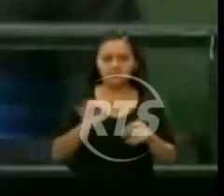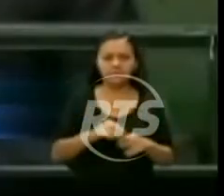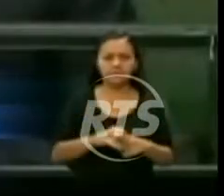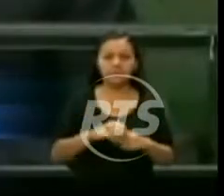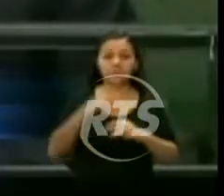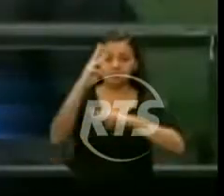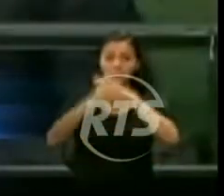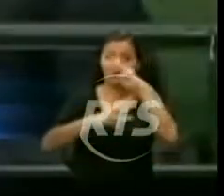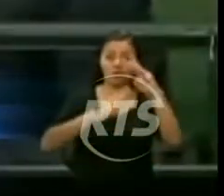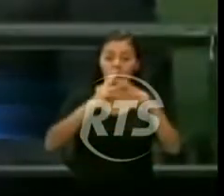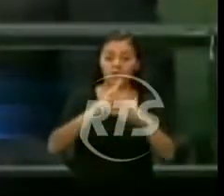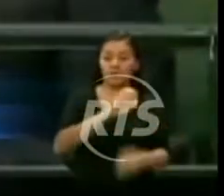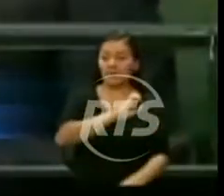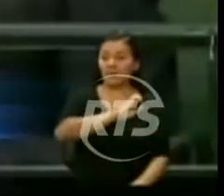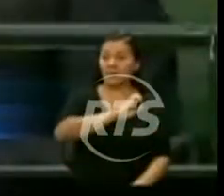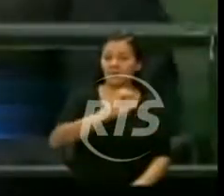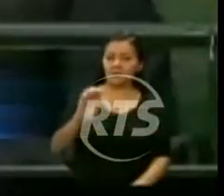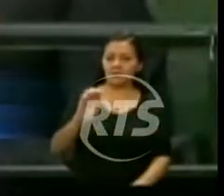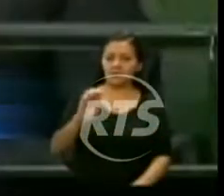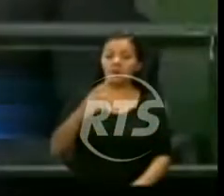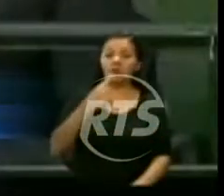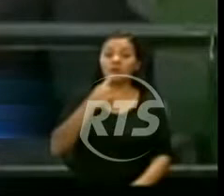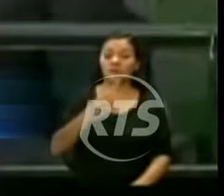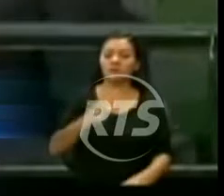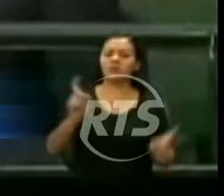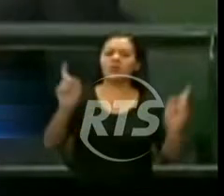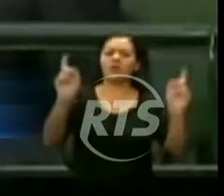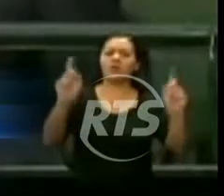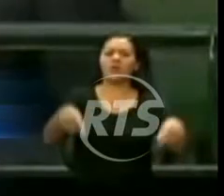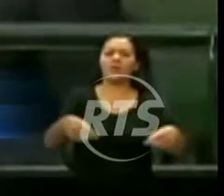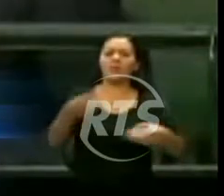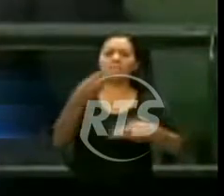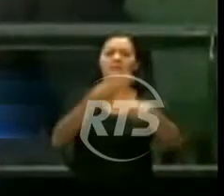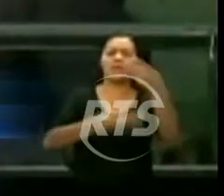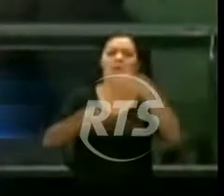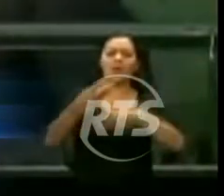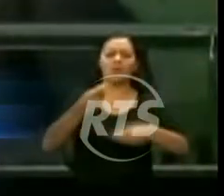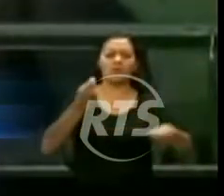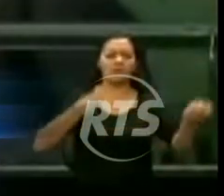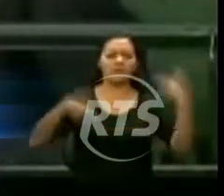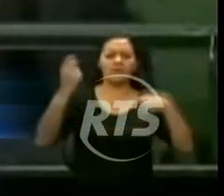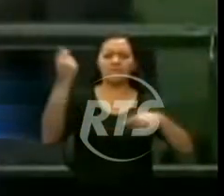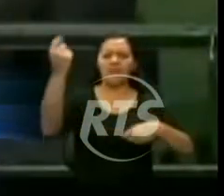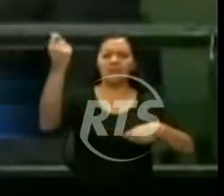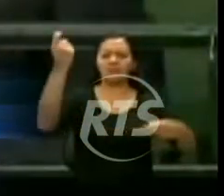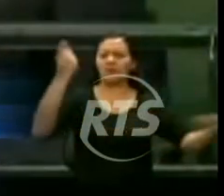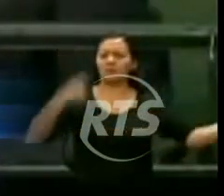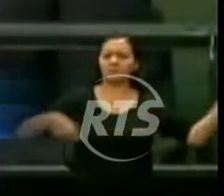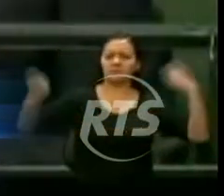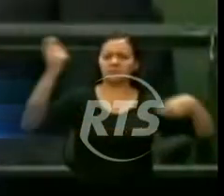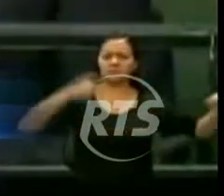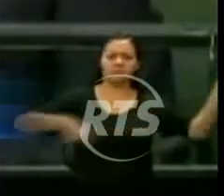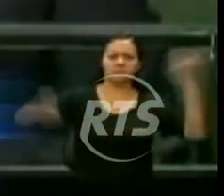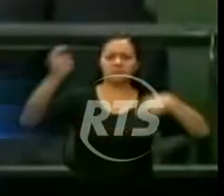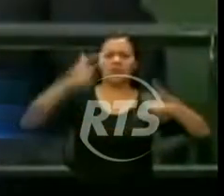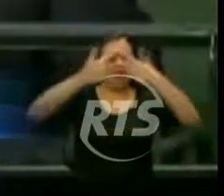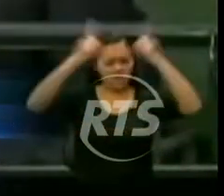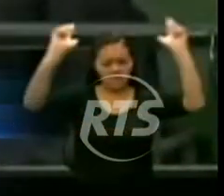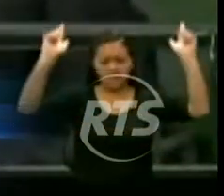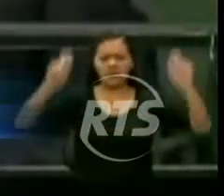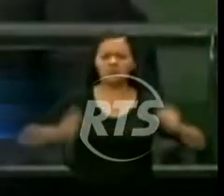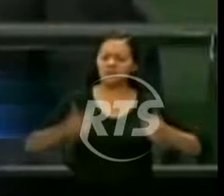que por un lado se promueva la libre circulación de mercancías y de capitales buscando la